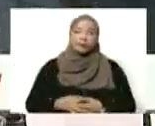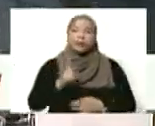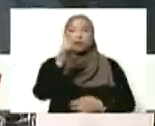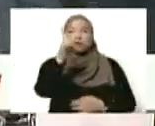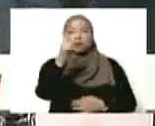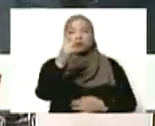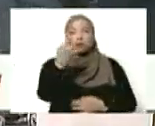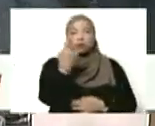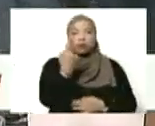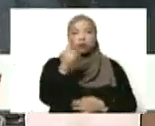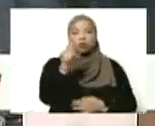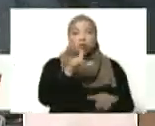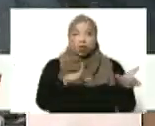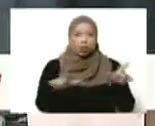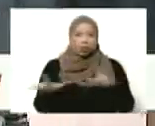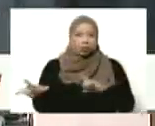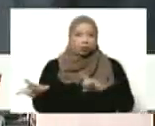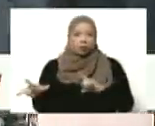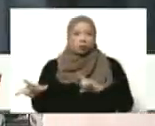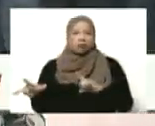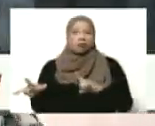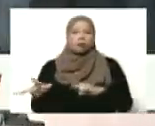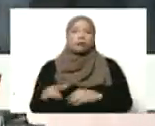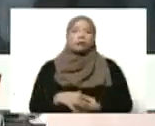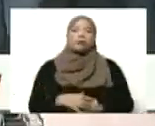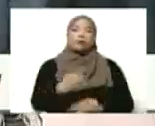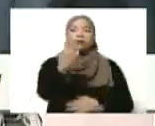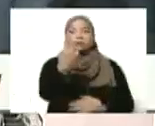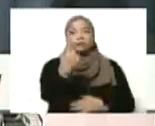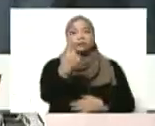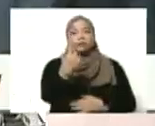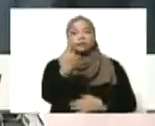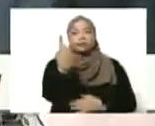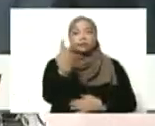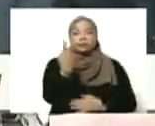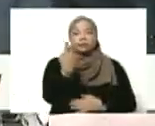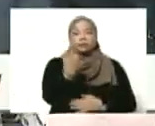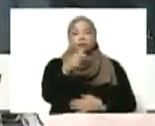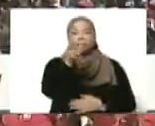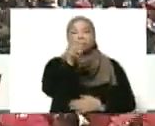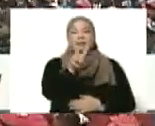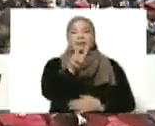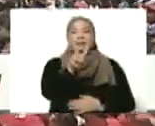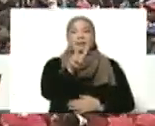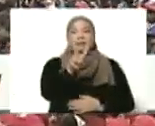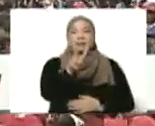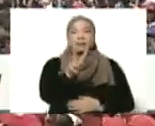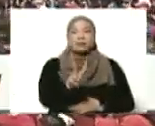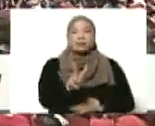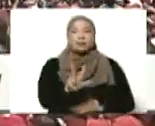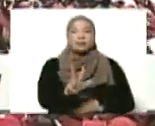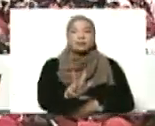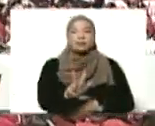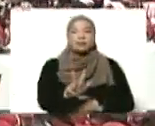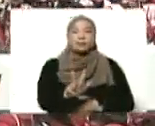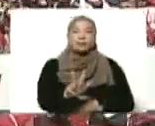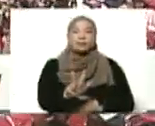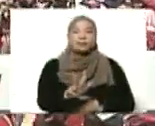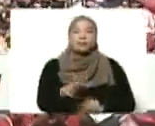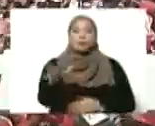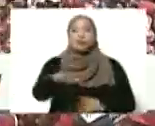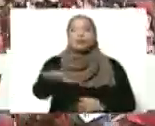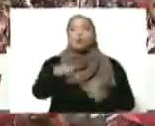la... ¿Están listas? A la una, a las dos, a las tres. ¿Dónde